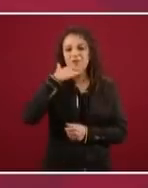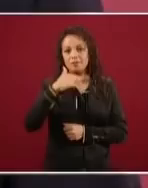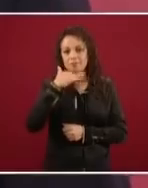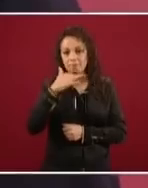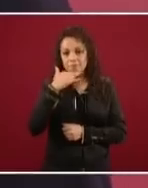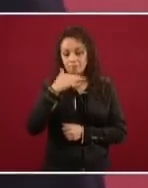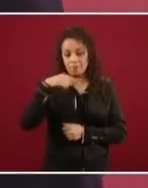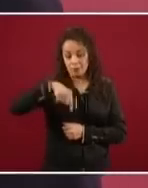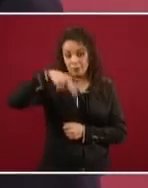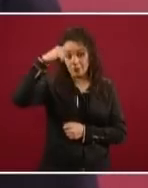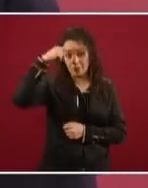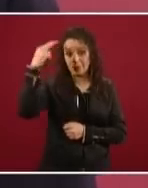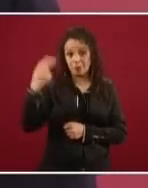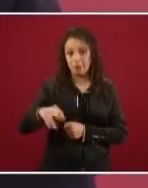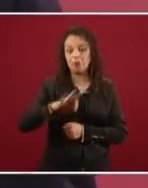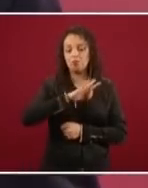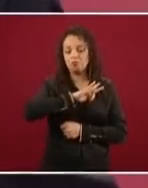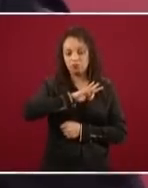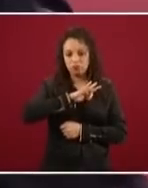va